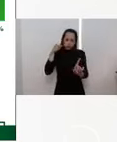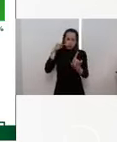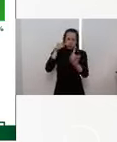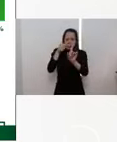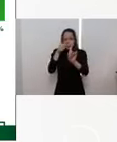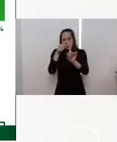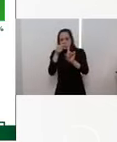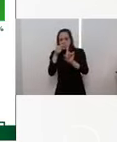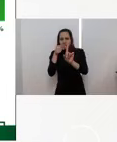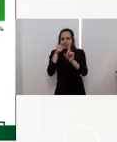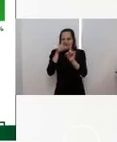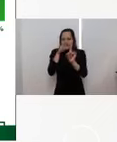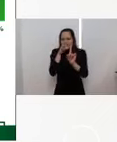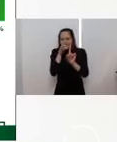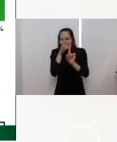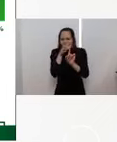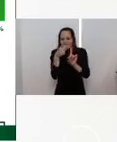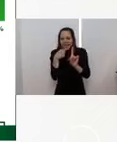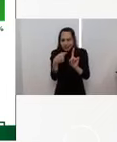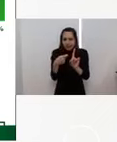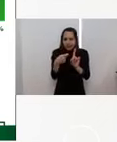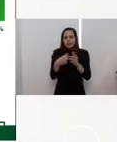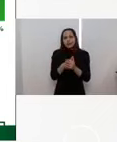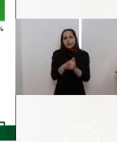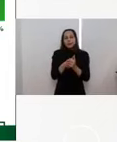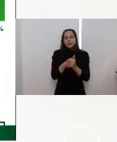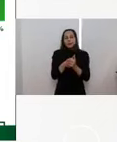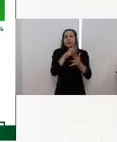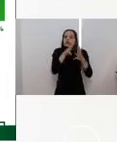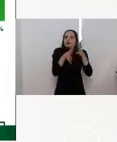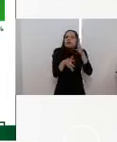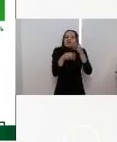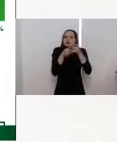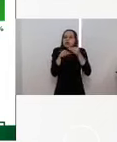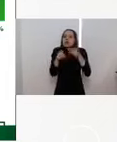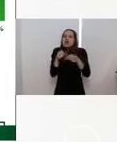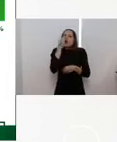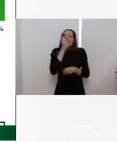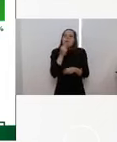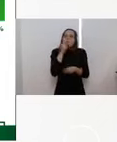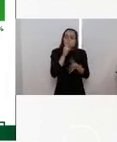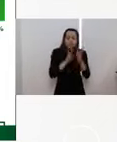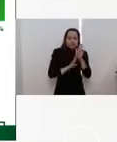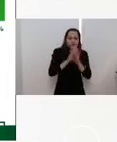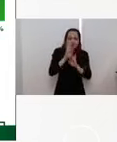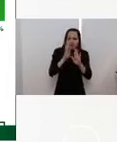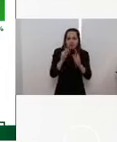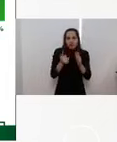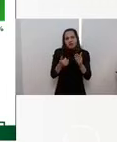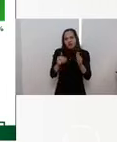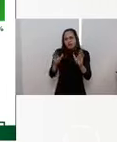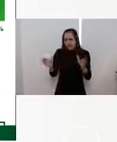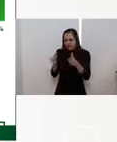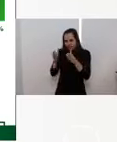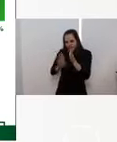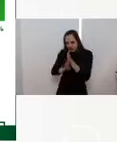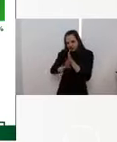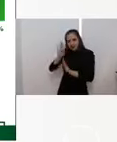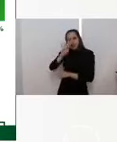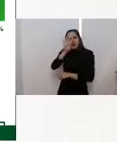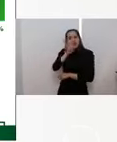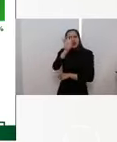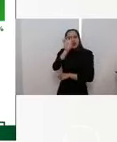un poco difíciles de lograr y generamos compromiso desarrollo y crecimiento institucional el 98 por ciento entonces ya